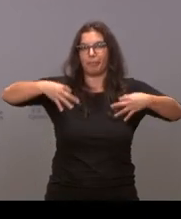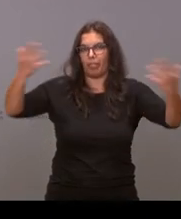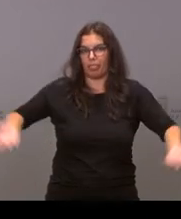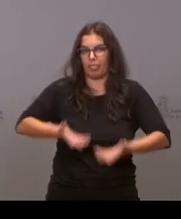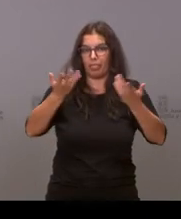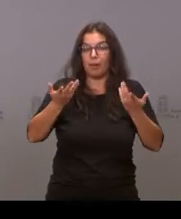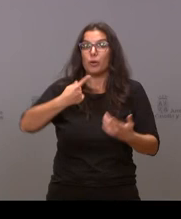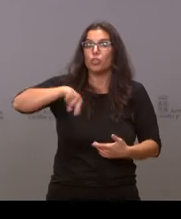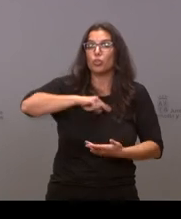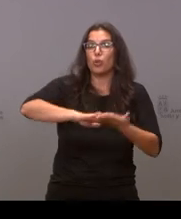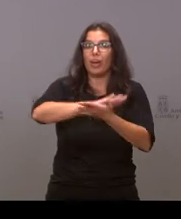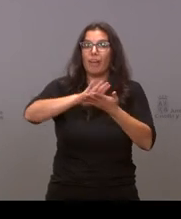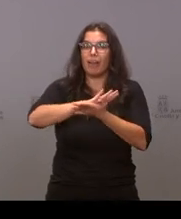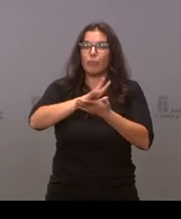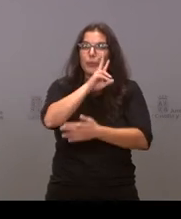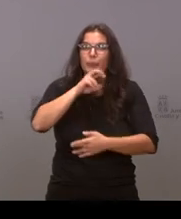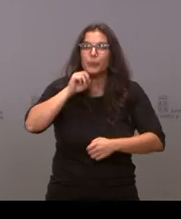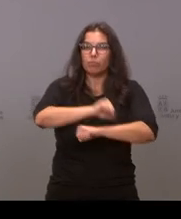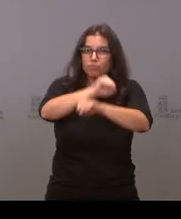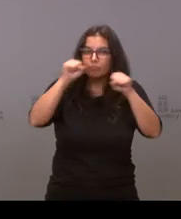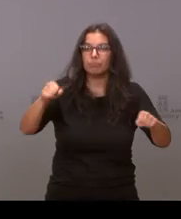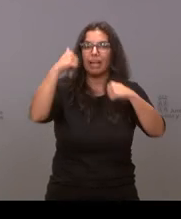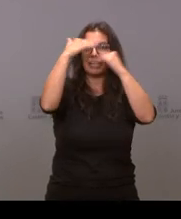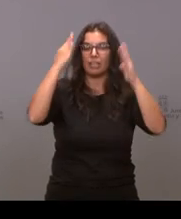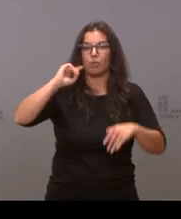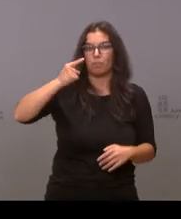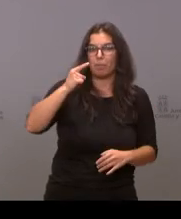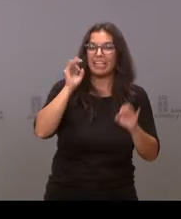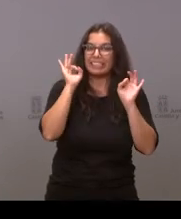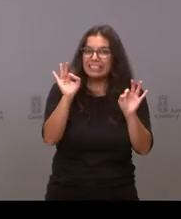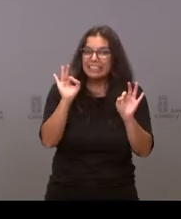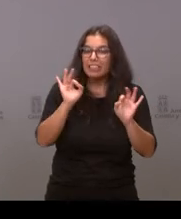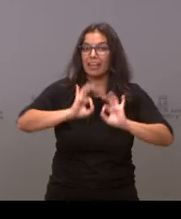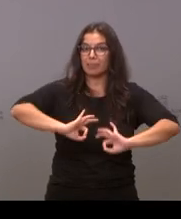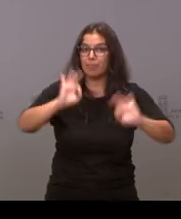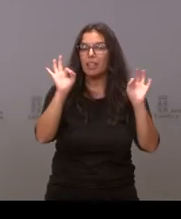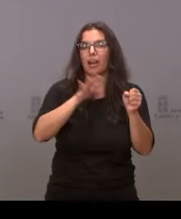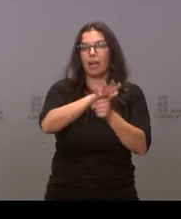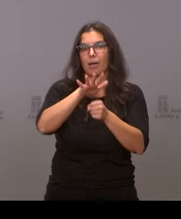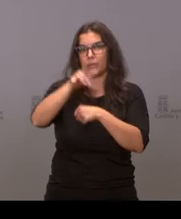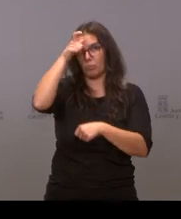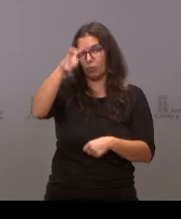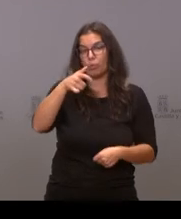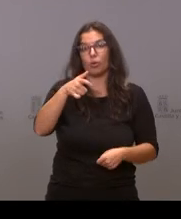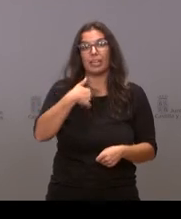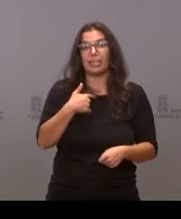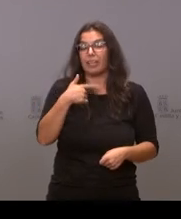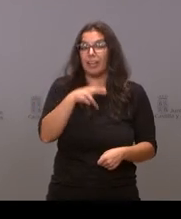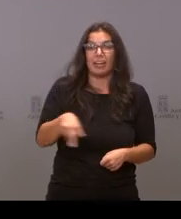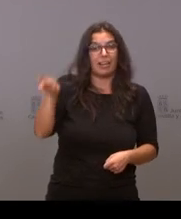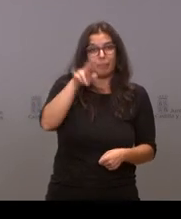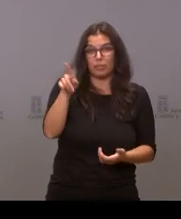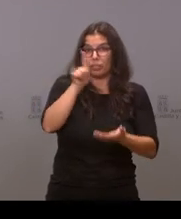reforzar en blindar la atención primaria especialmente en el mundo rural y me vuelvo a remitir a mi primera